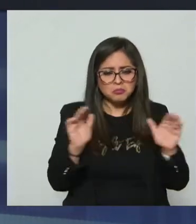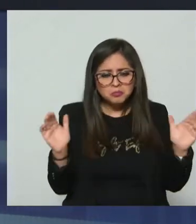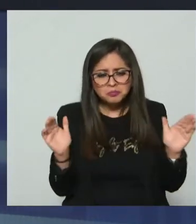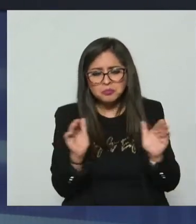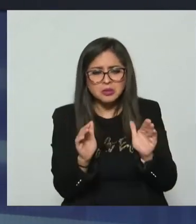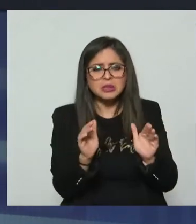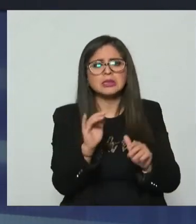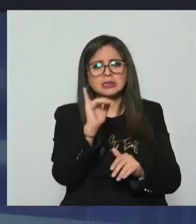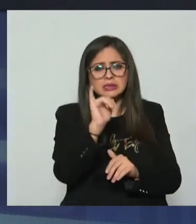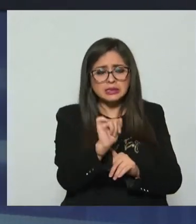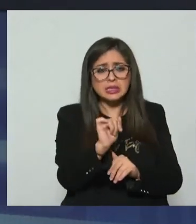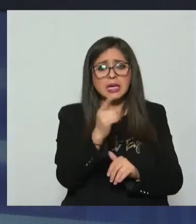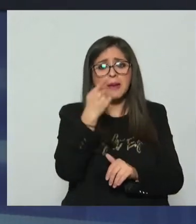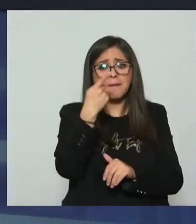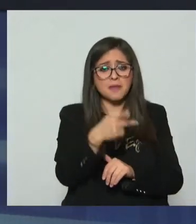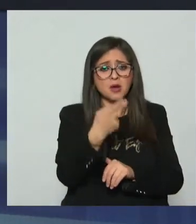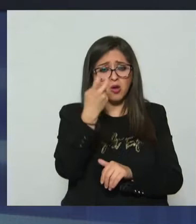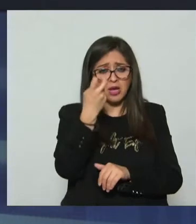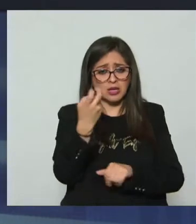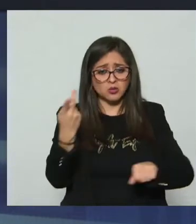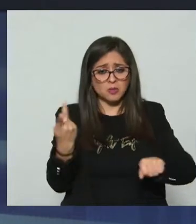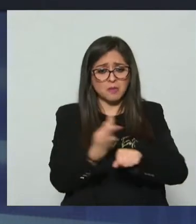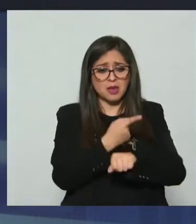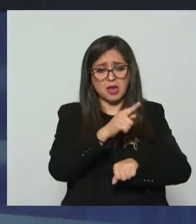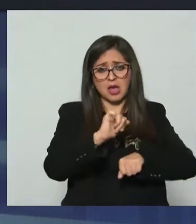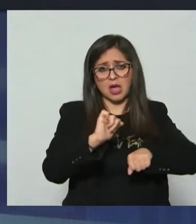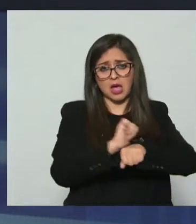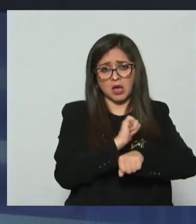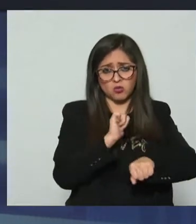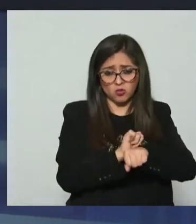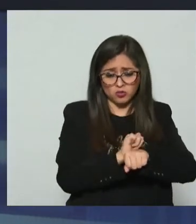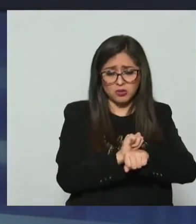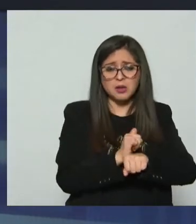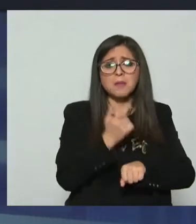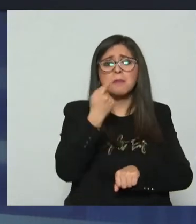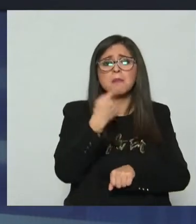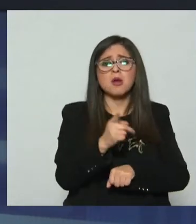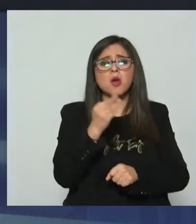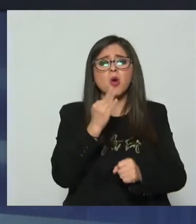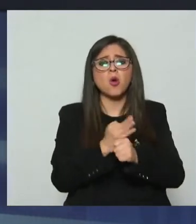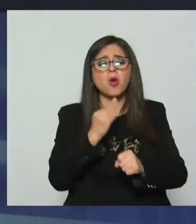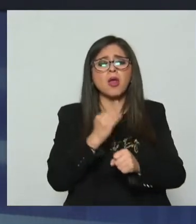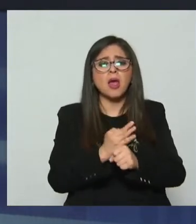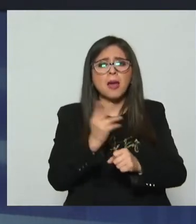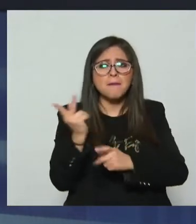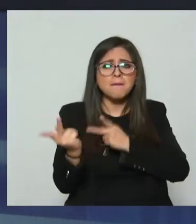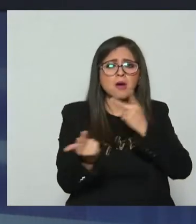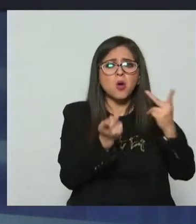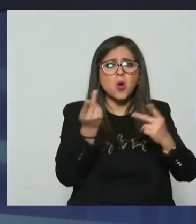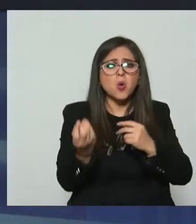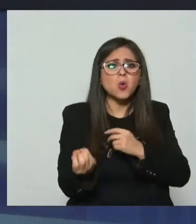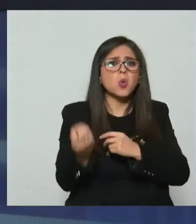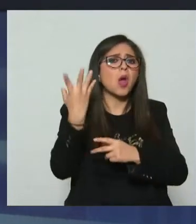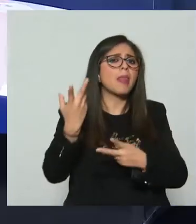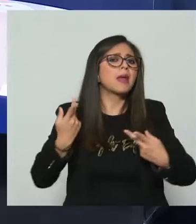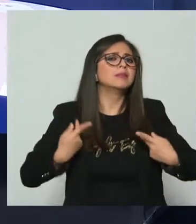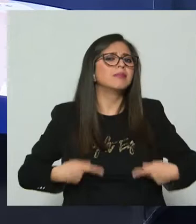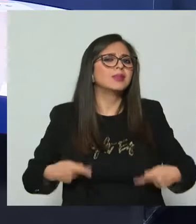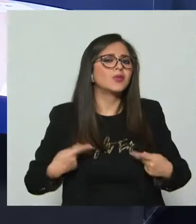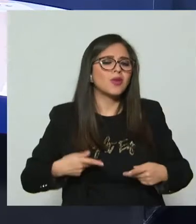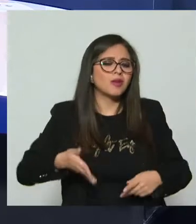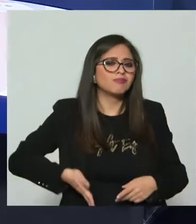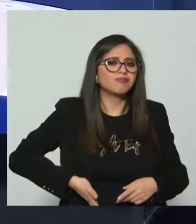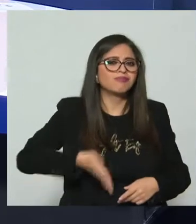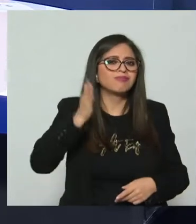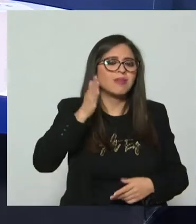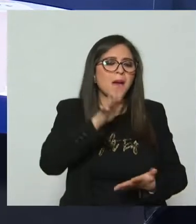eso va a suceder con los autos, pero lo que nosotros tenemos que empezar a medir es cuántas personas se mueven. Y la verdad es que el número de personas que se va a mover en ese tramo va a